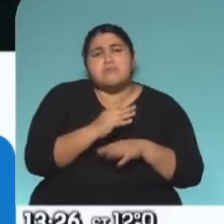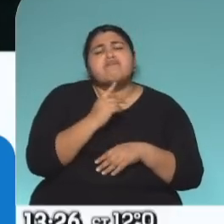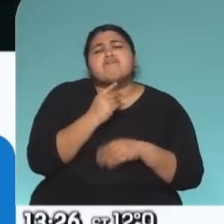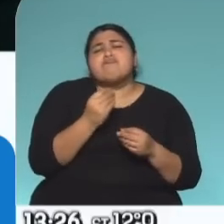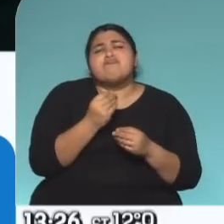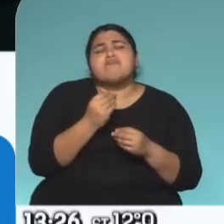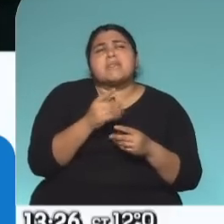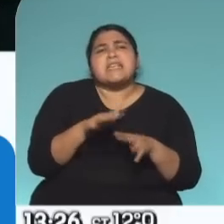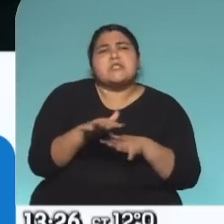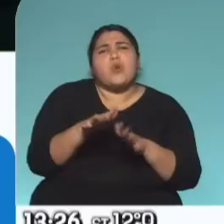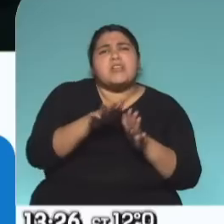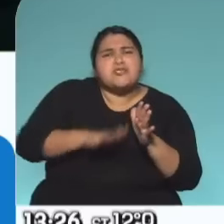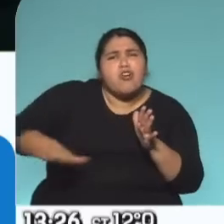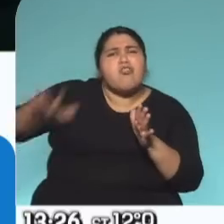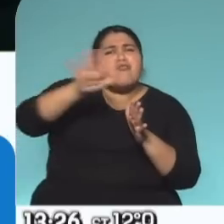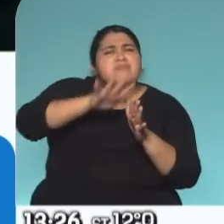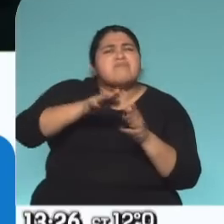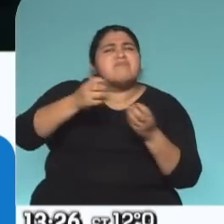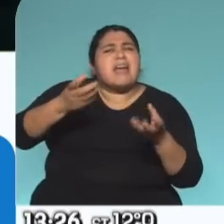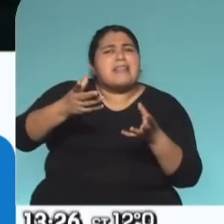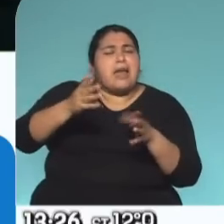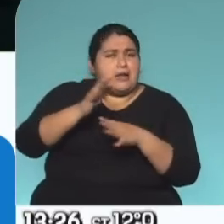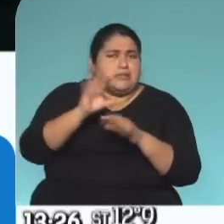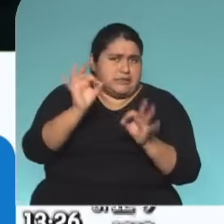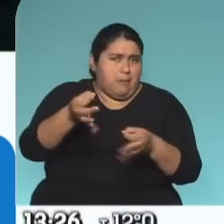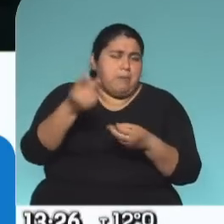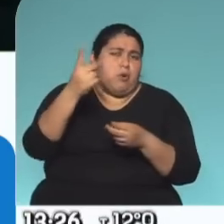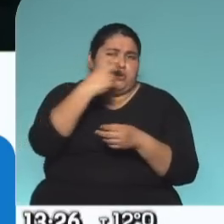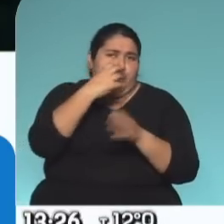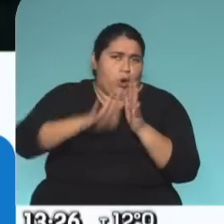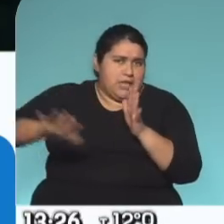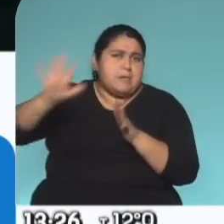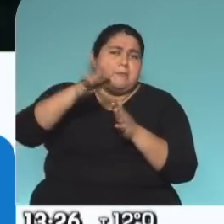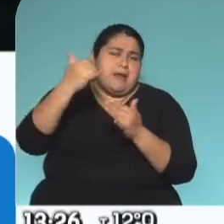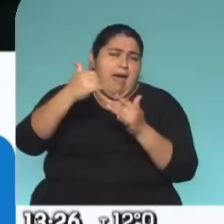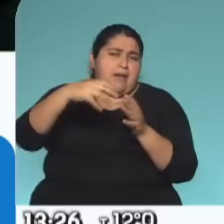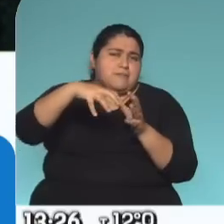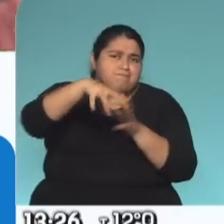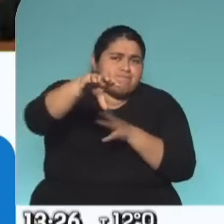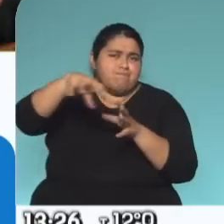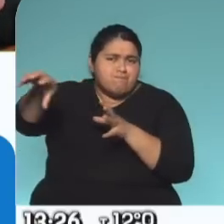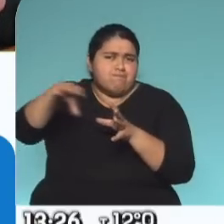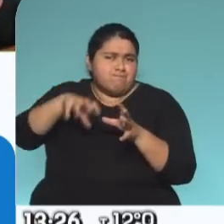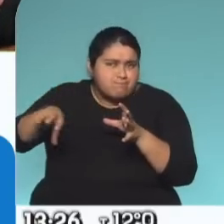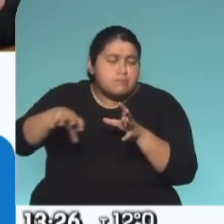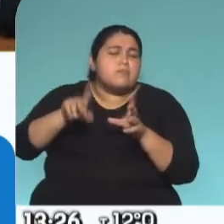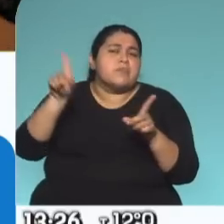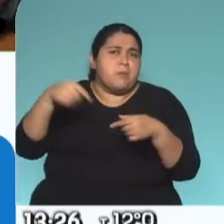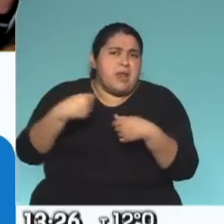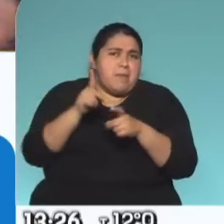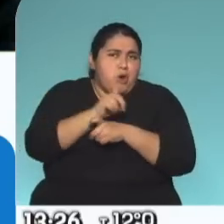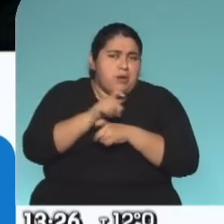la dimensión regional del voto? Es decir, ¿cómo se distribuye? Sabemos que Bolivia es un país con muchas diferencias territoriales. De hecho, una de las causas